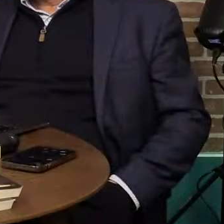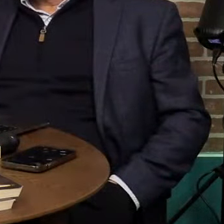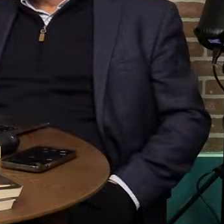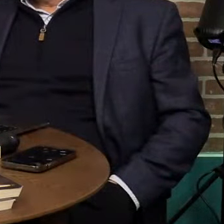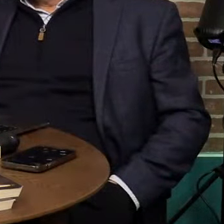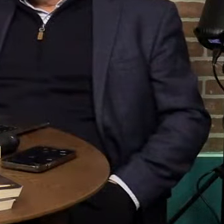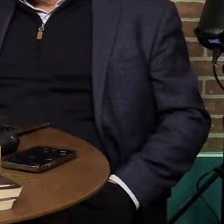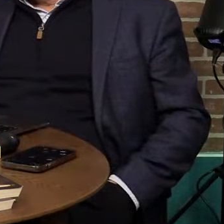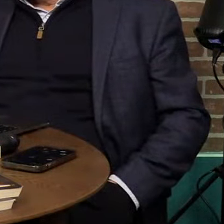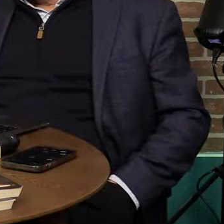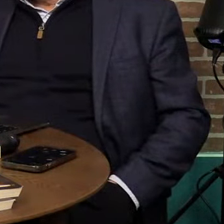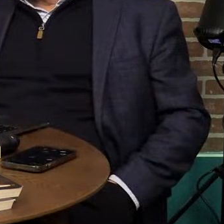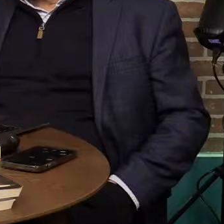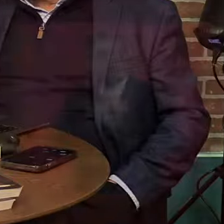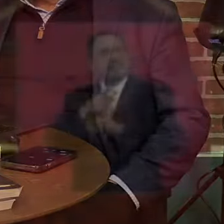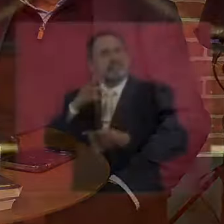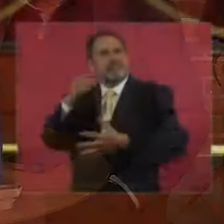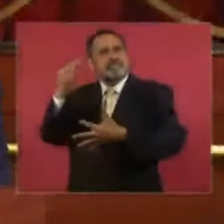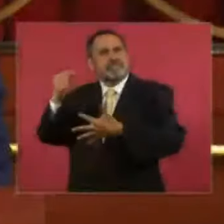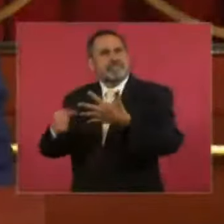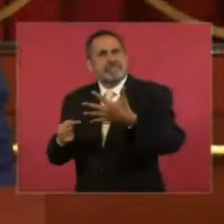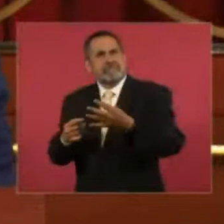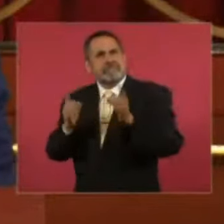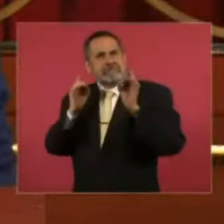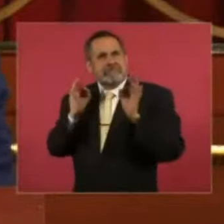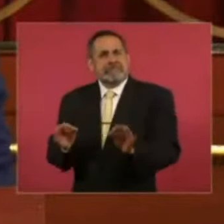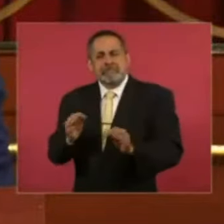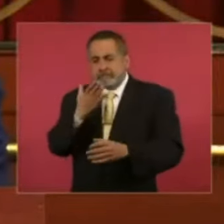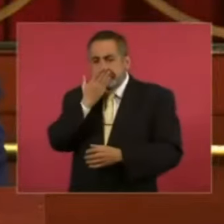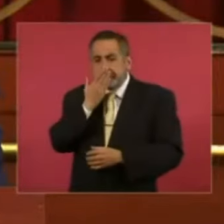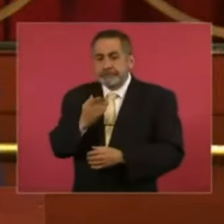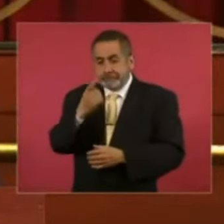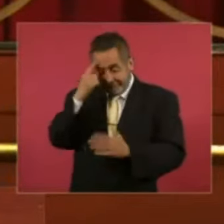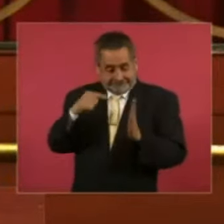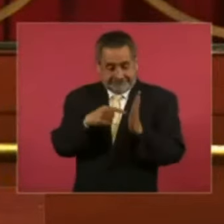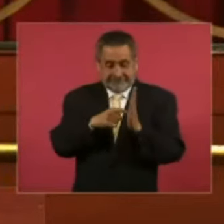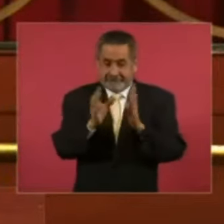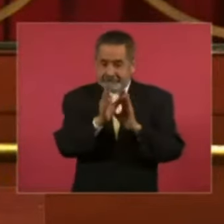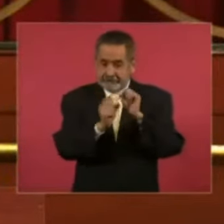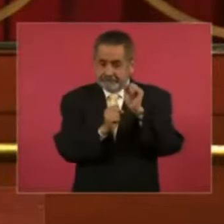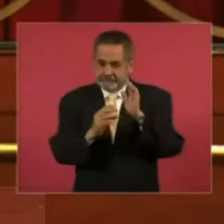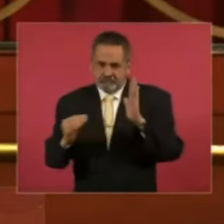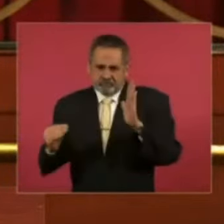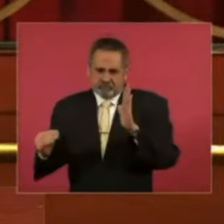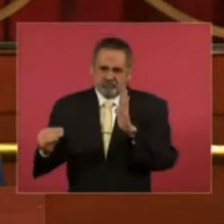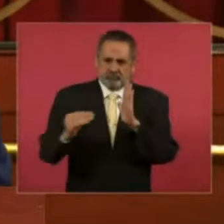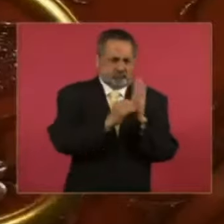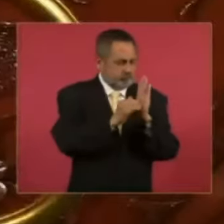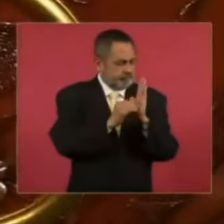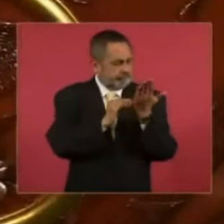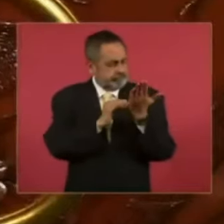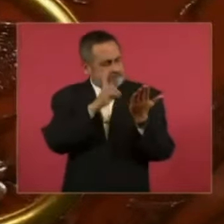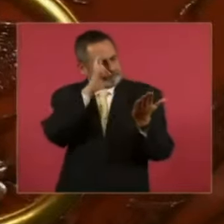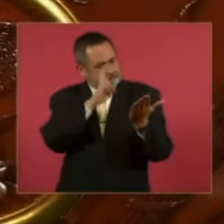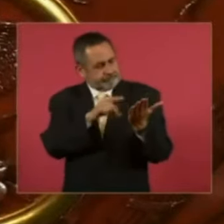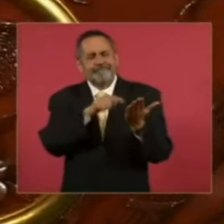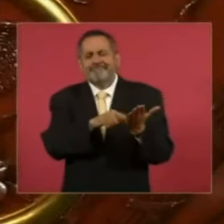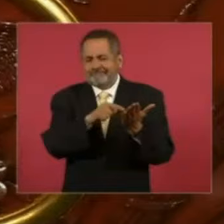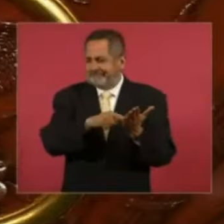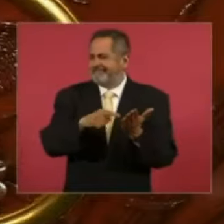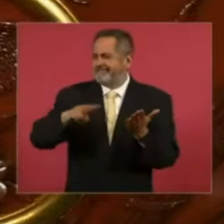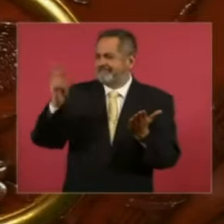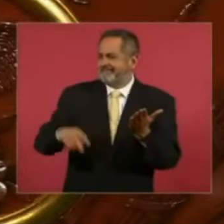prohibir el comercio de vapeadores y de drogas químicas como el fentanilo y penalizar con severidad el delito de